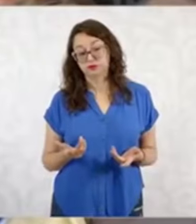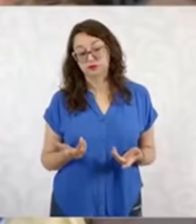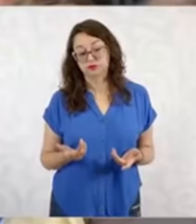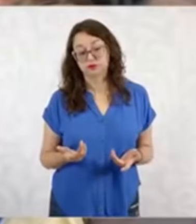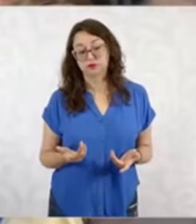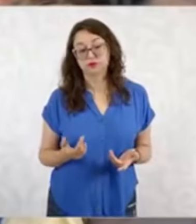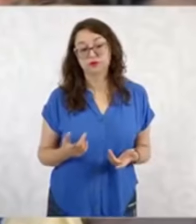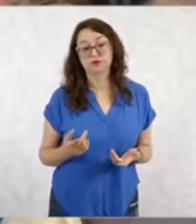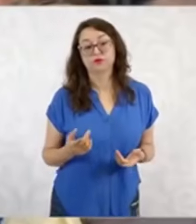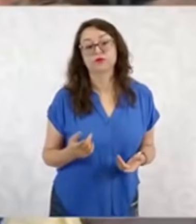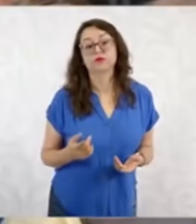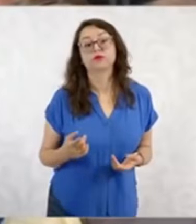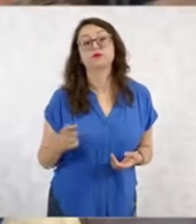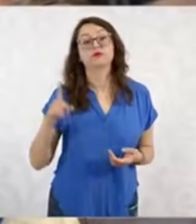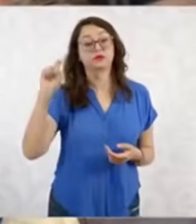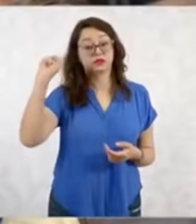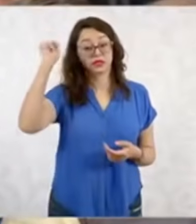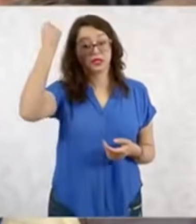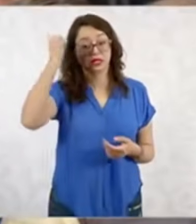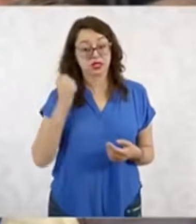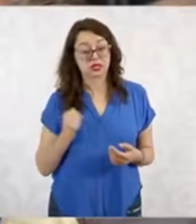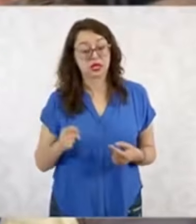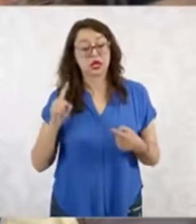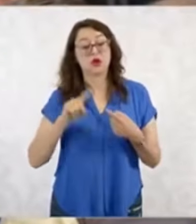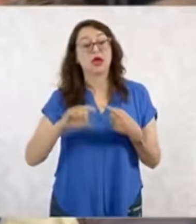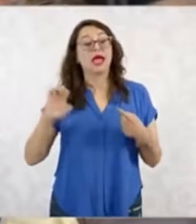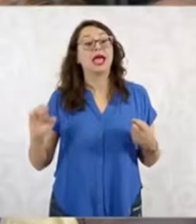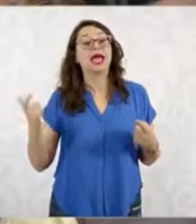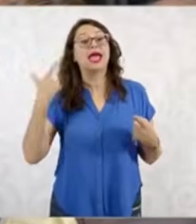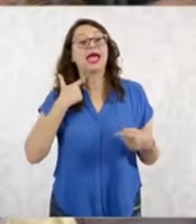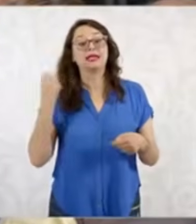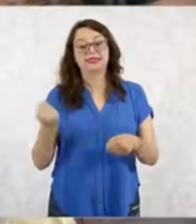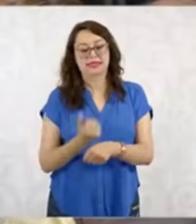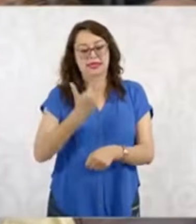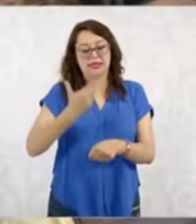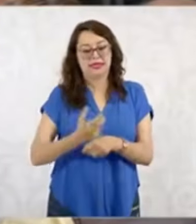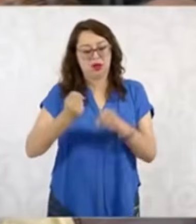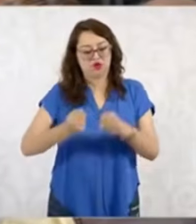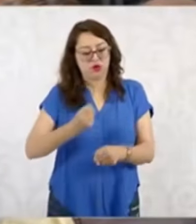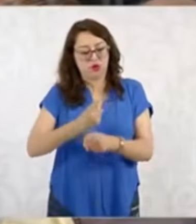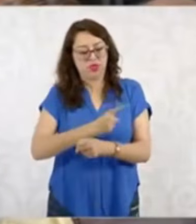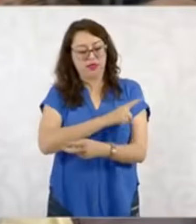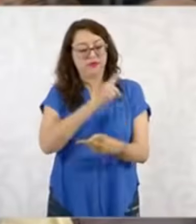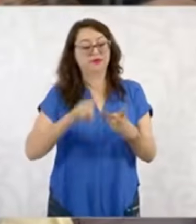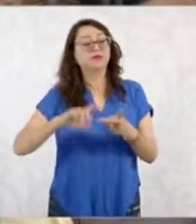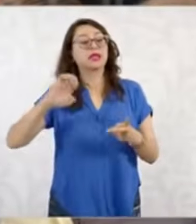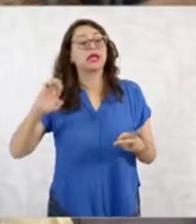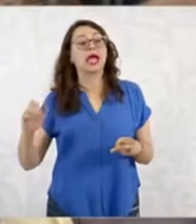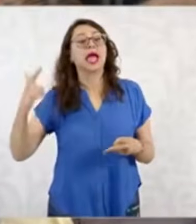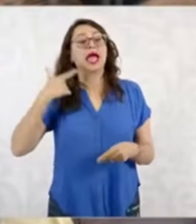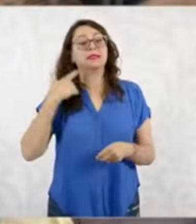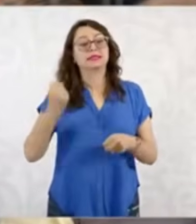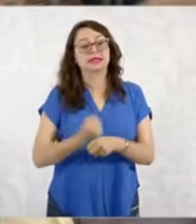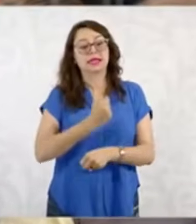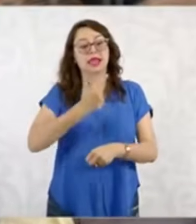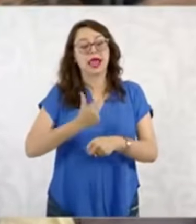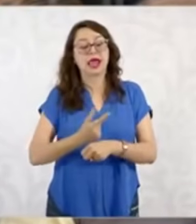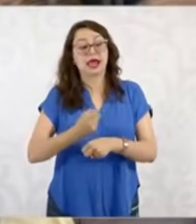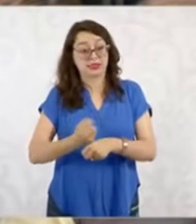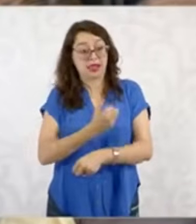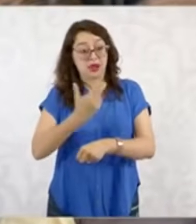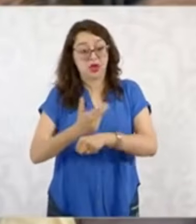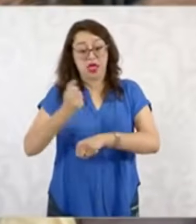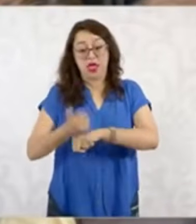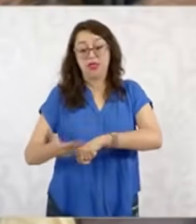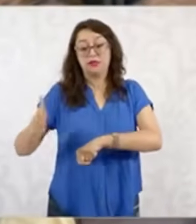exsecretario de Seguridad Pública de Sinaloa, Gerardo Mérida, y también el exsecretario de Administración y Finanzas